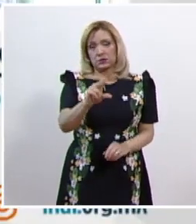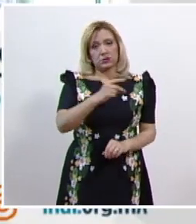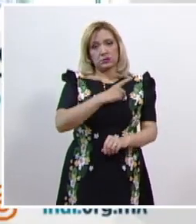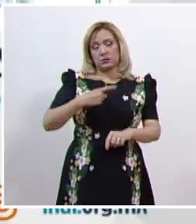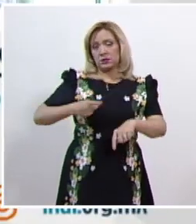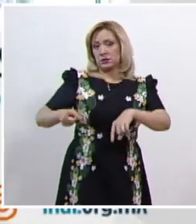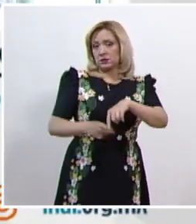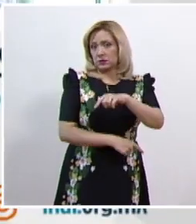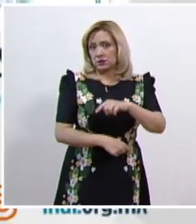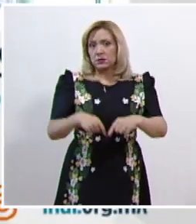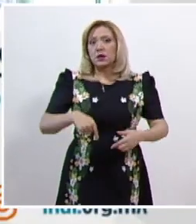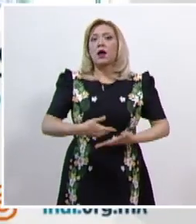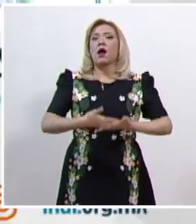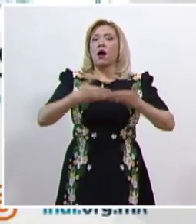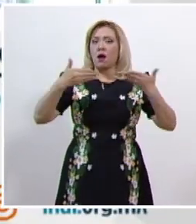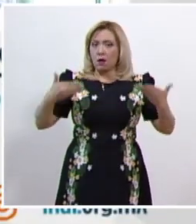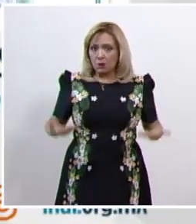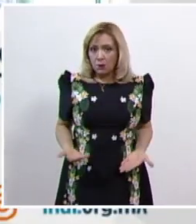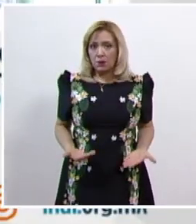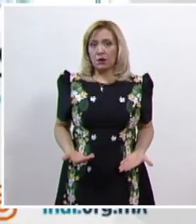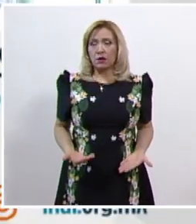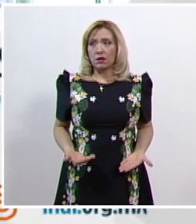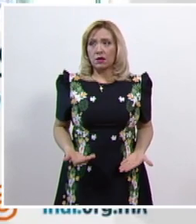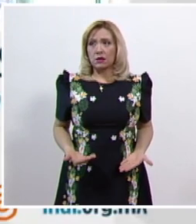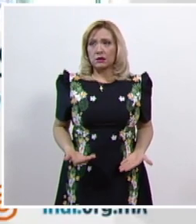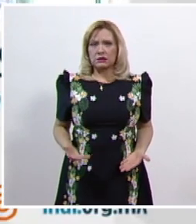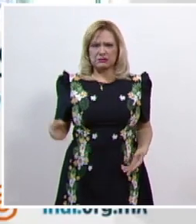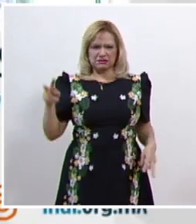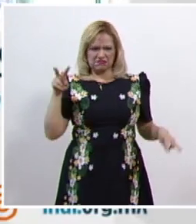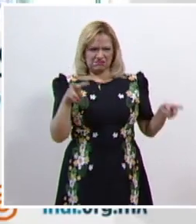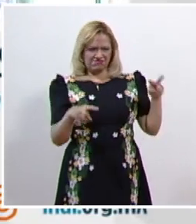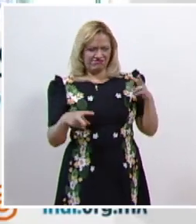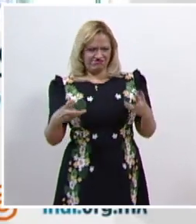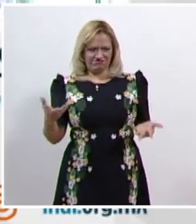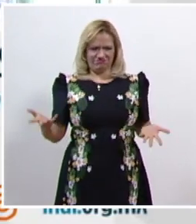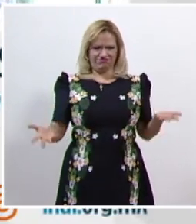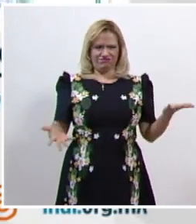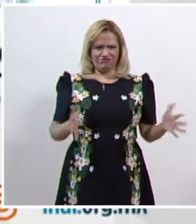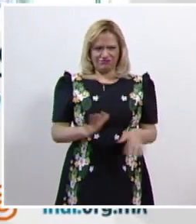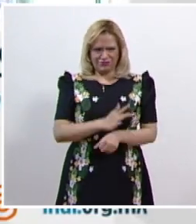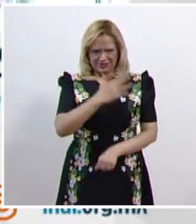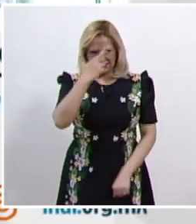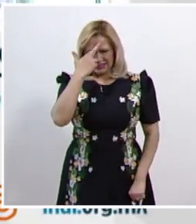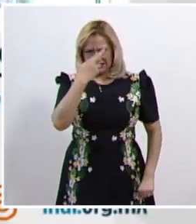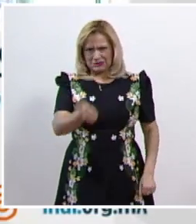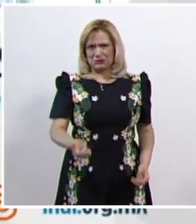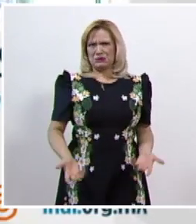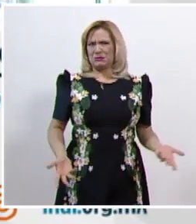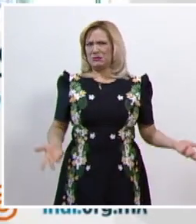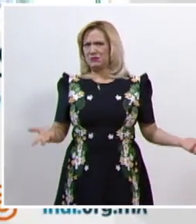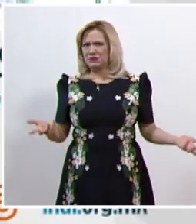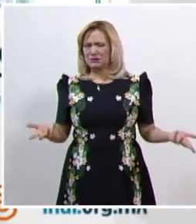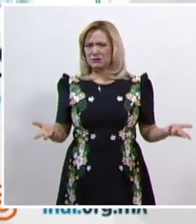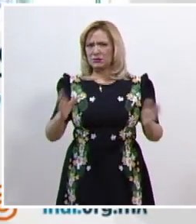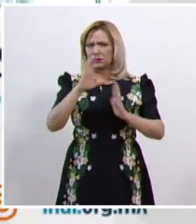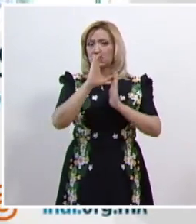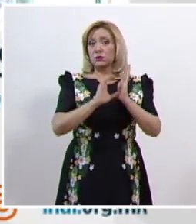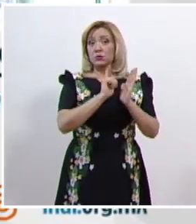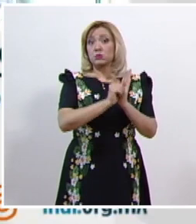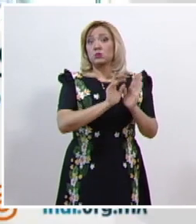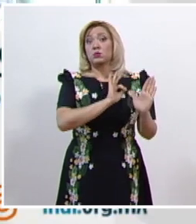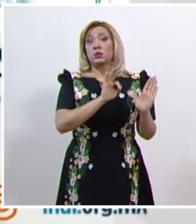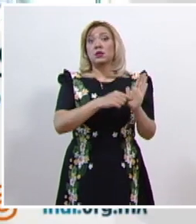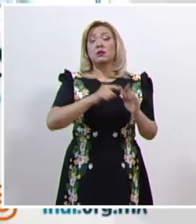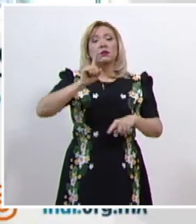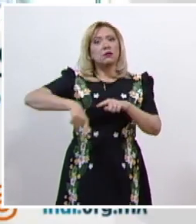Hoy en día que está en cuestionamiento estas ideas, incluso con una constitución que pudiera ser